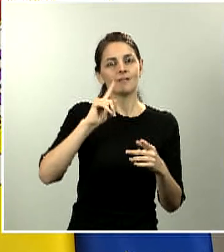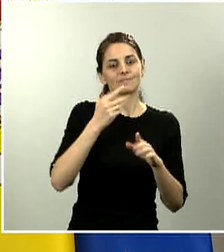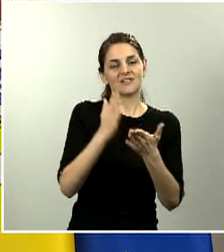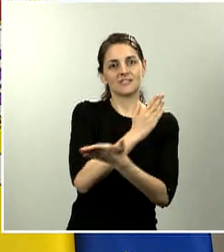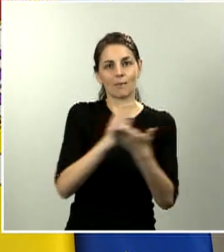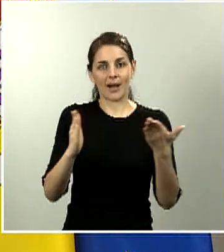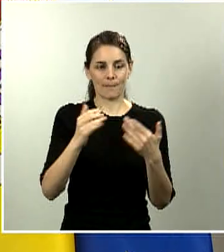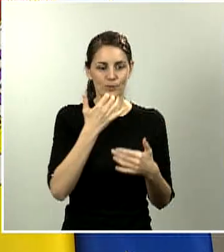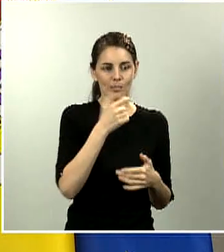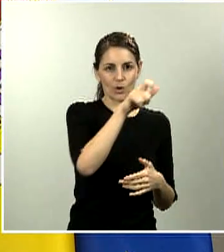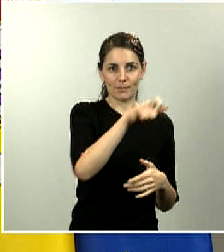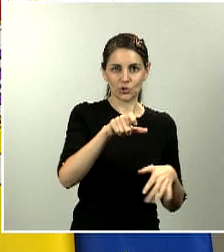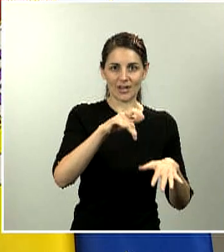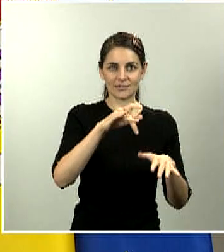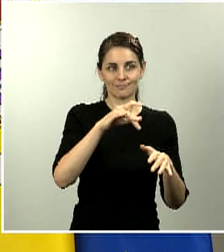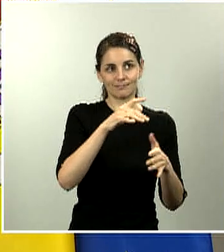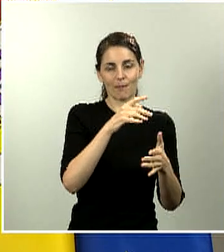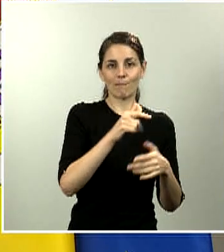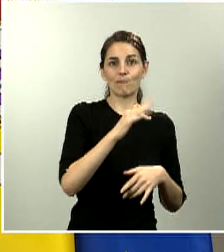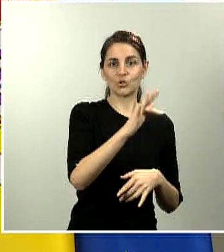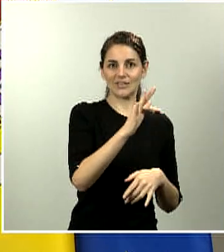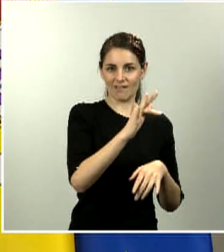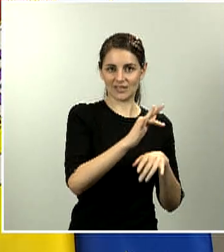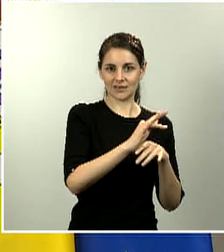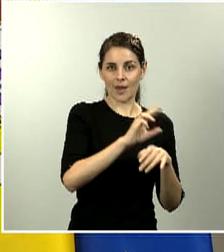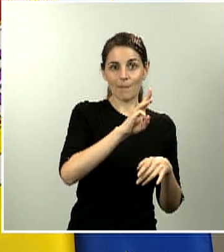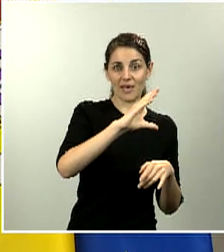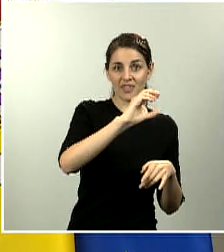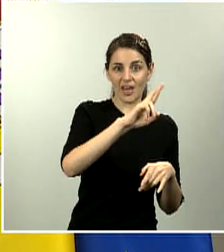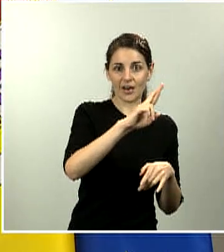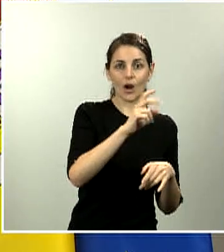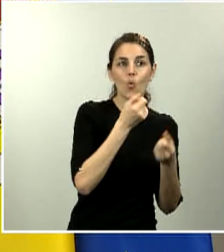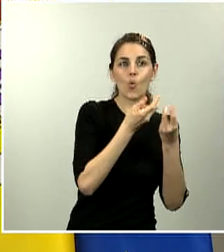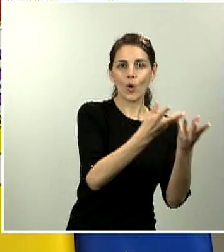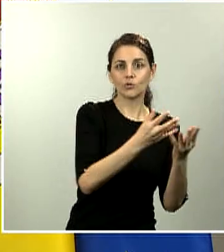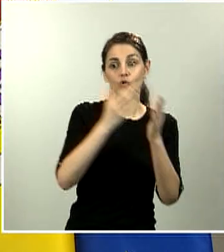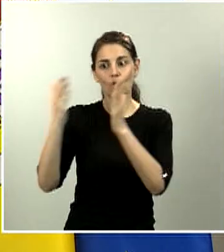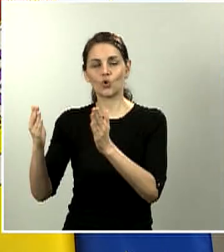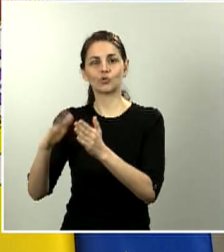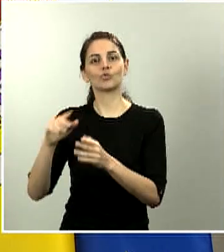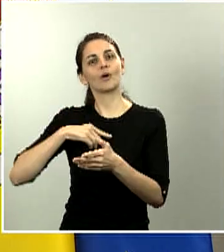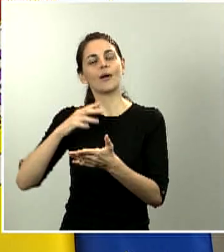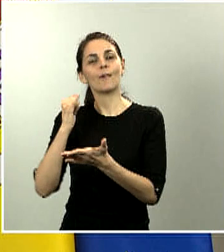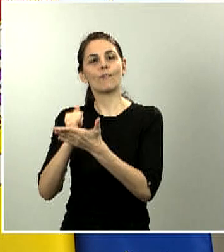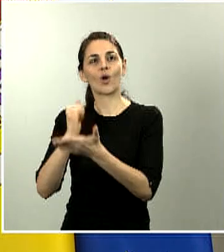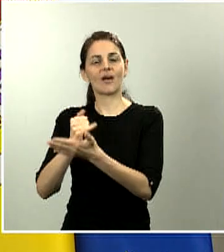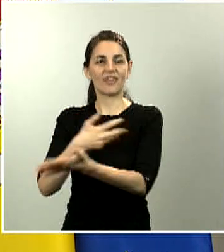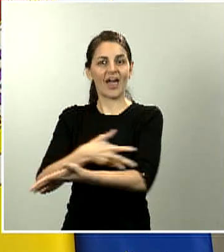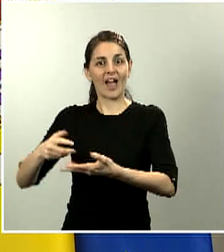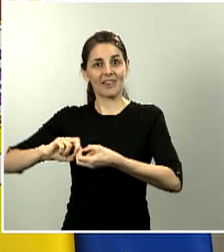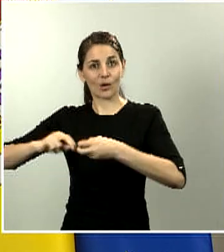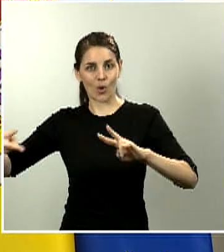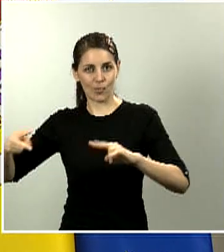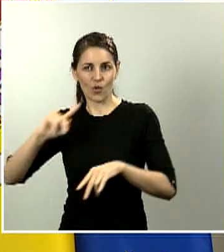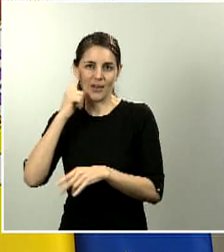mediante un test de PCR, de aquellos otros que lo han sido mediante un test de anticuerpos, de diagnóstico rápido, y que